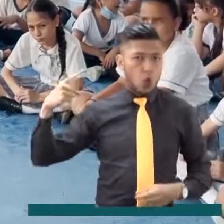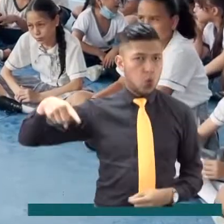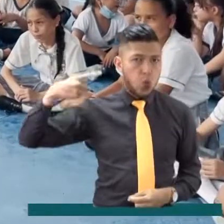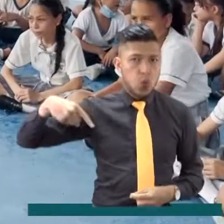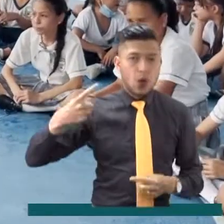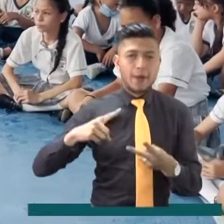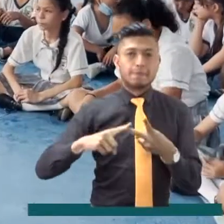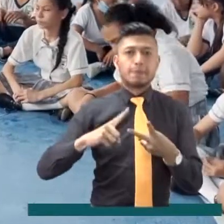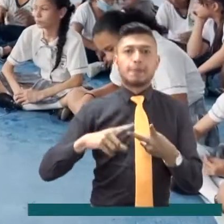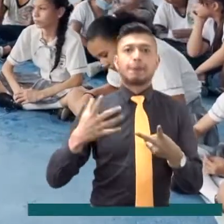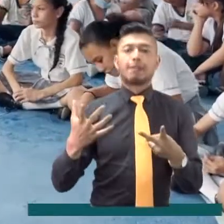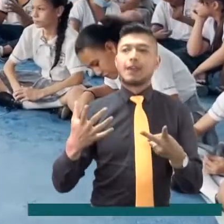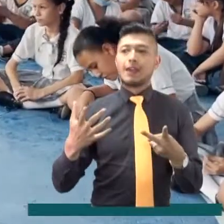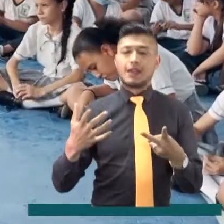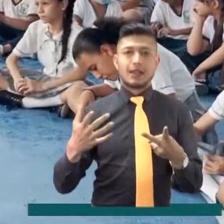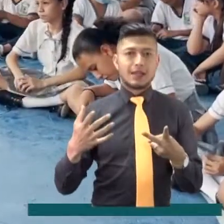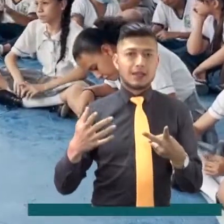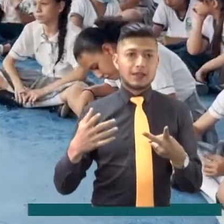los ventiladores,